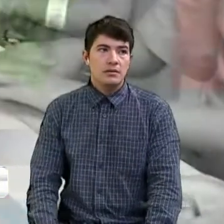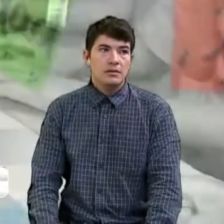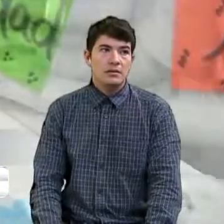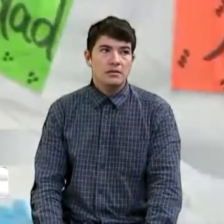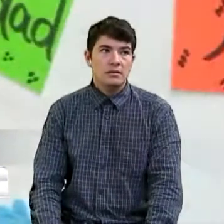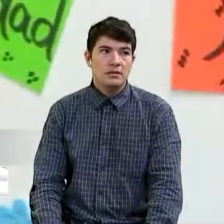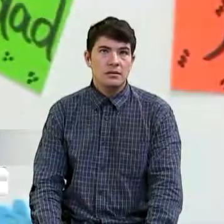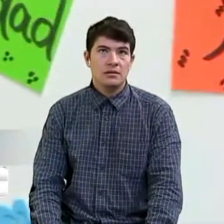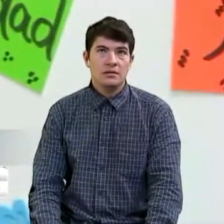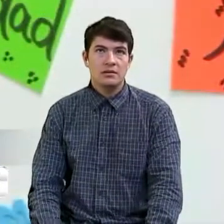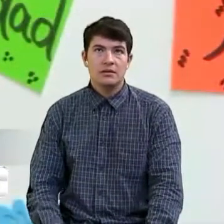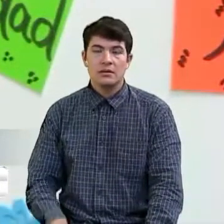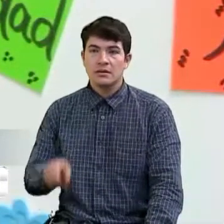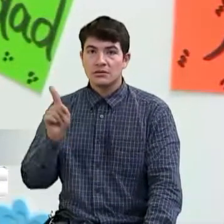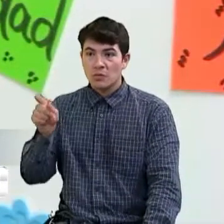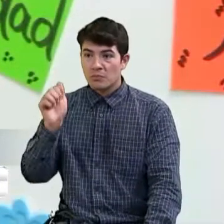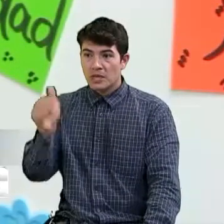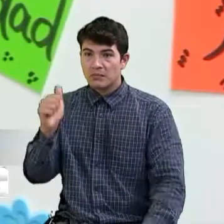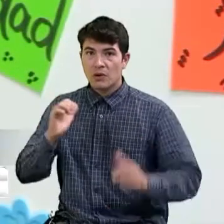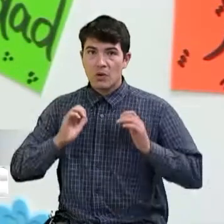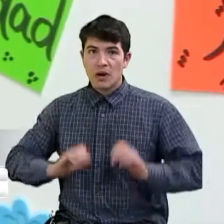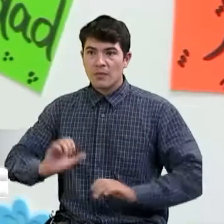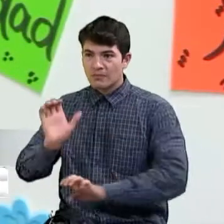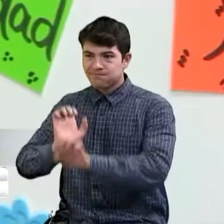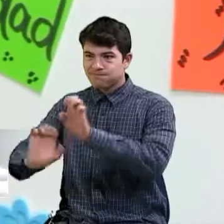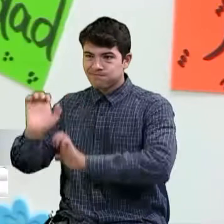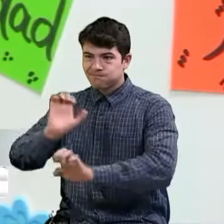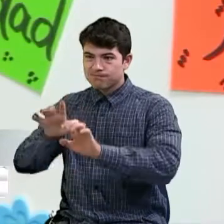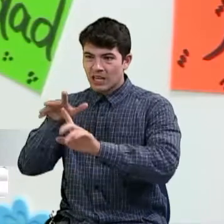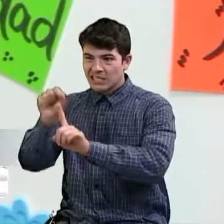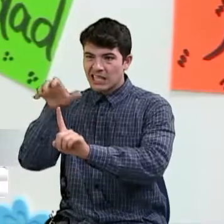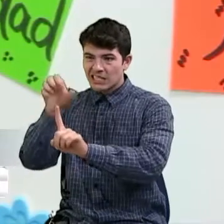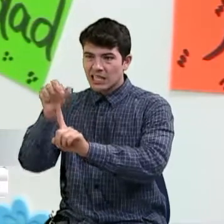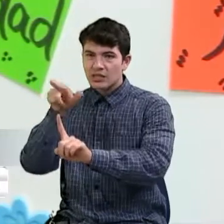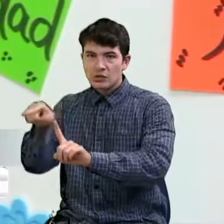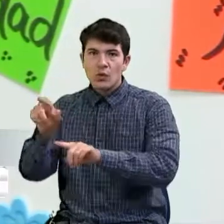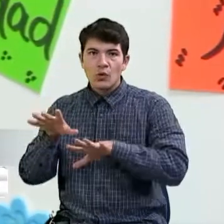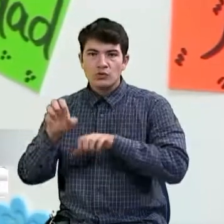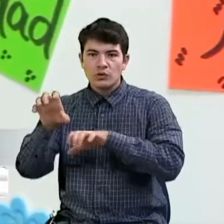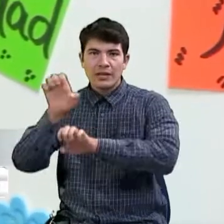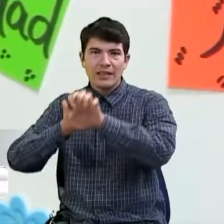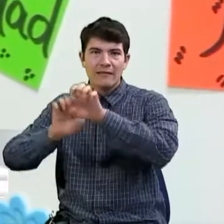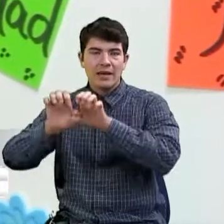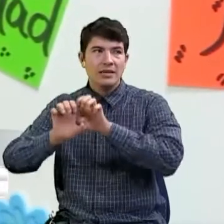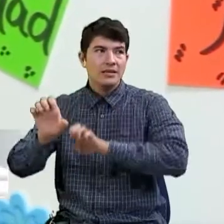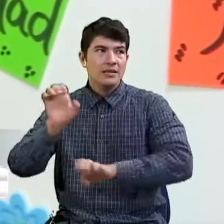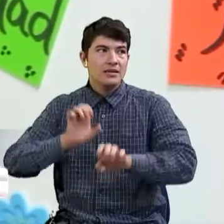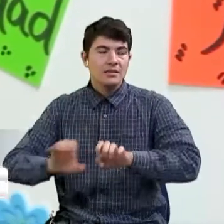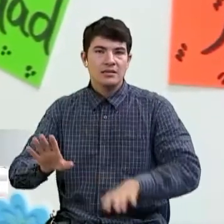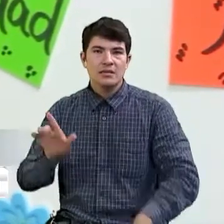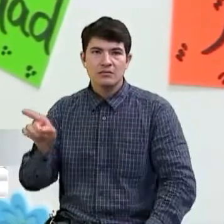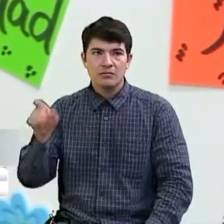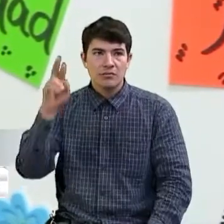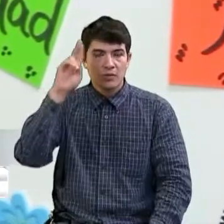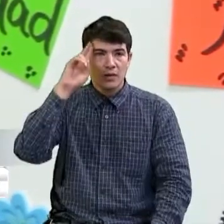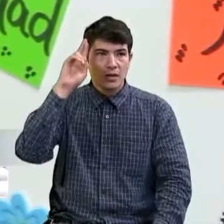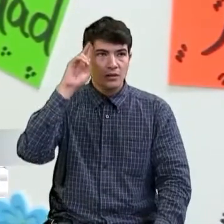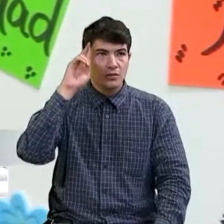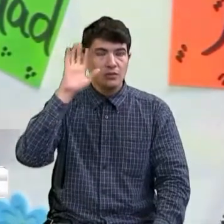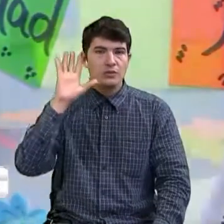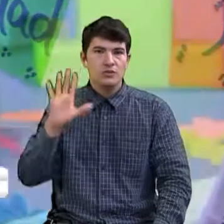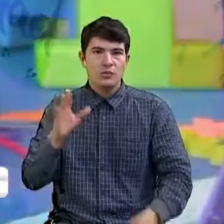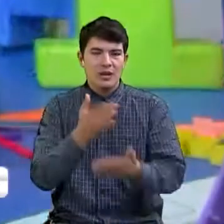mismo cuerpo está atacando las plaquetas, y al atacar las plaquetas, pues hace que la paciente